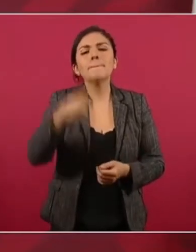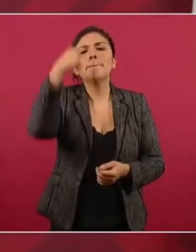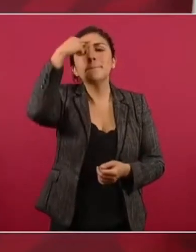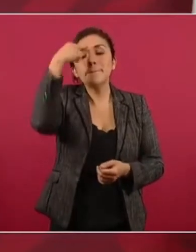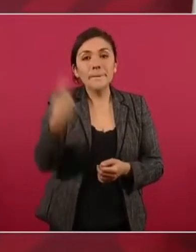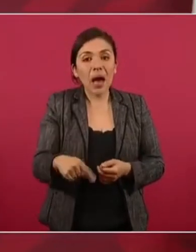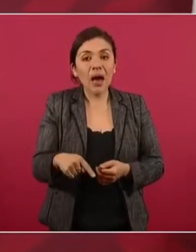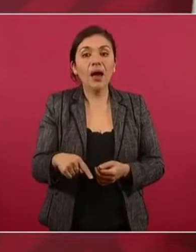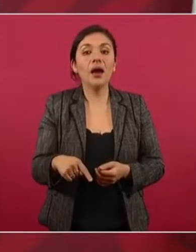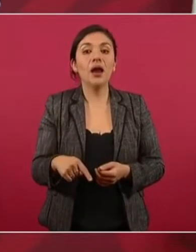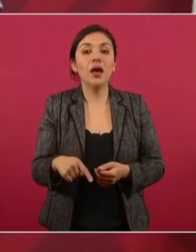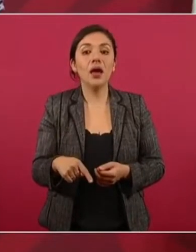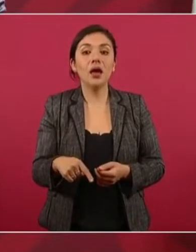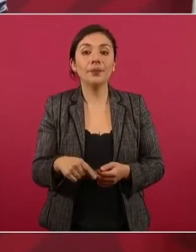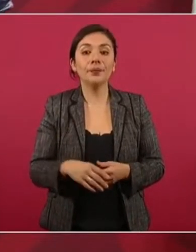para